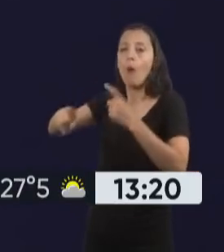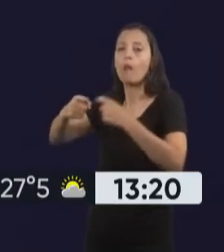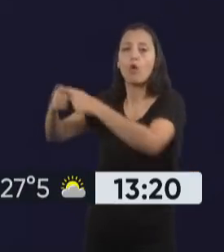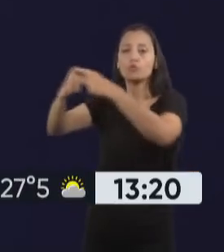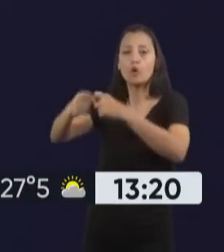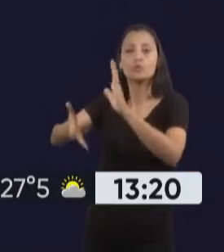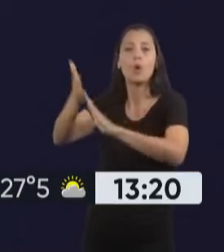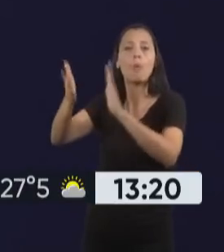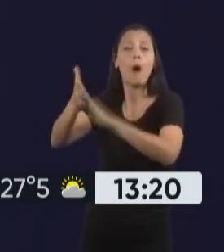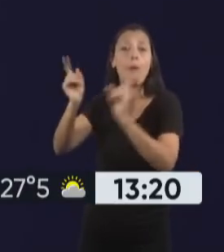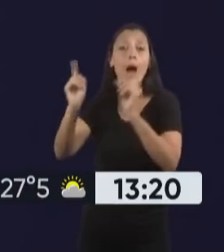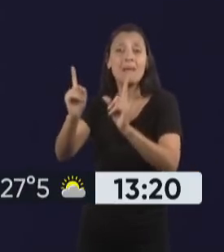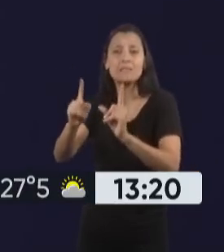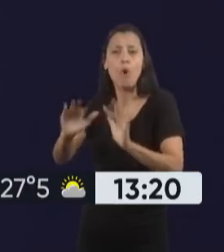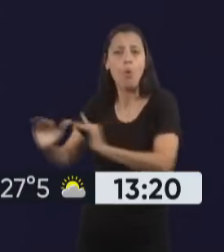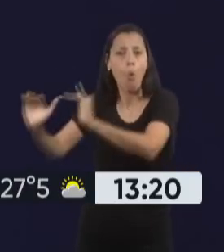pero entiendo que no es el caso.